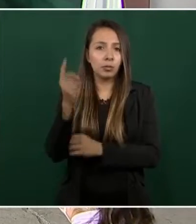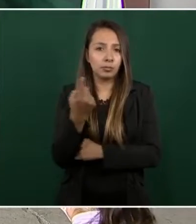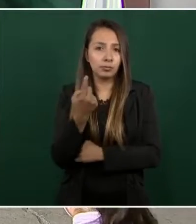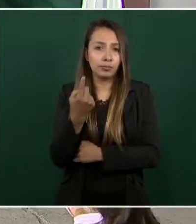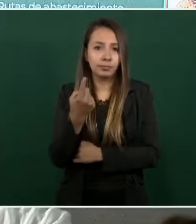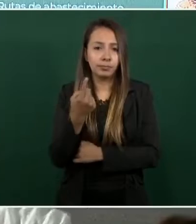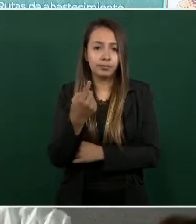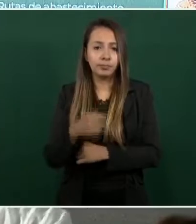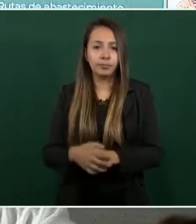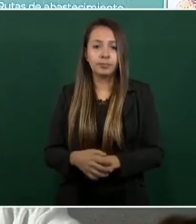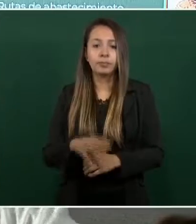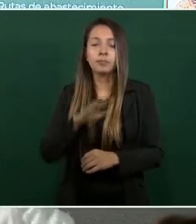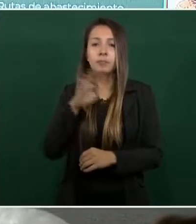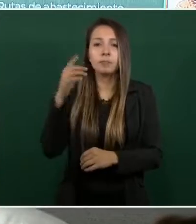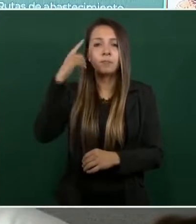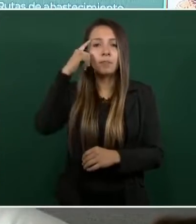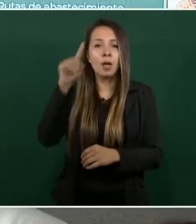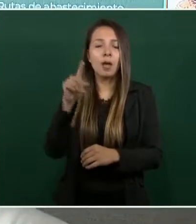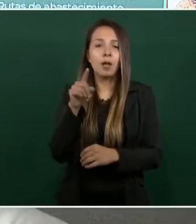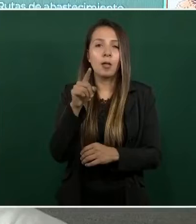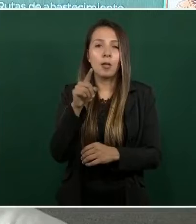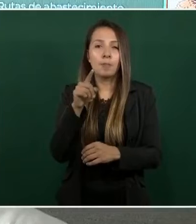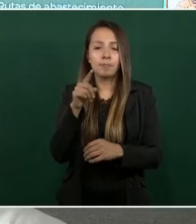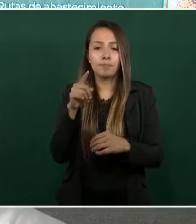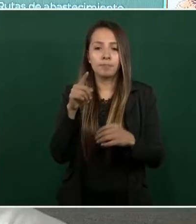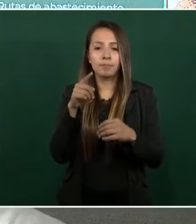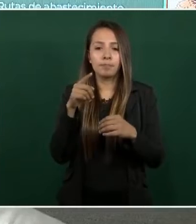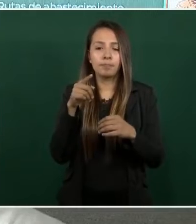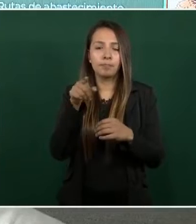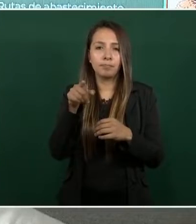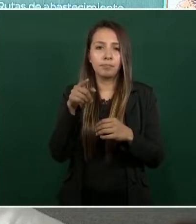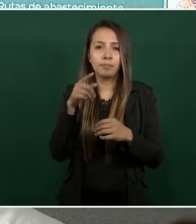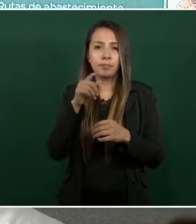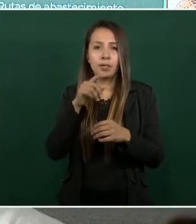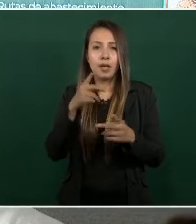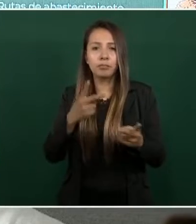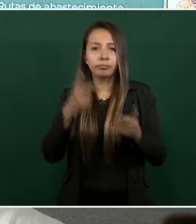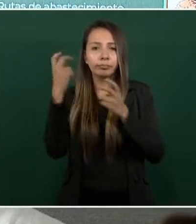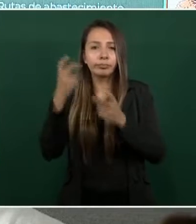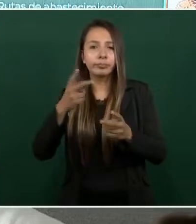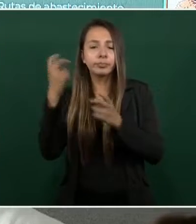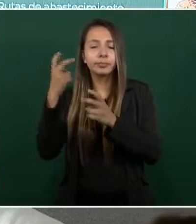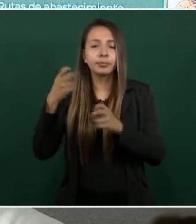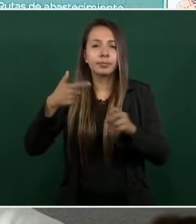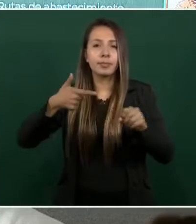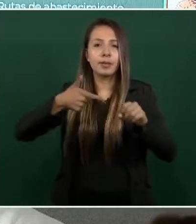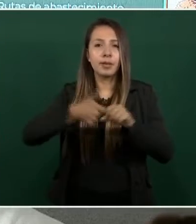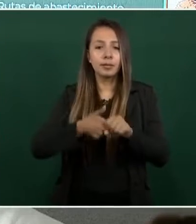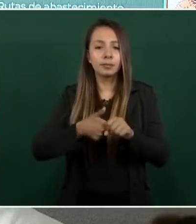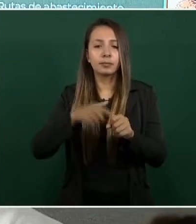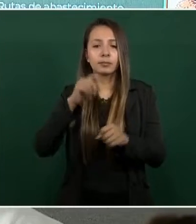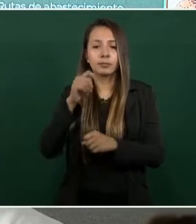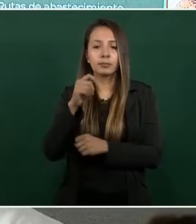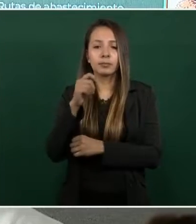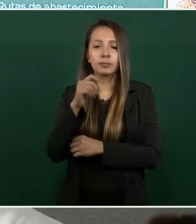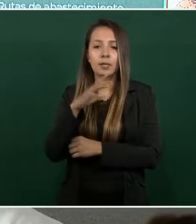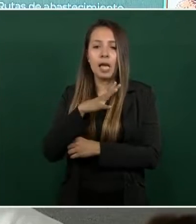las operaciones para el combate al mercado ilícito de combustibles, bueno, los ductos son los 11